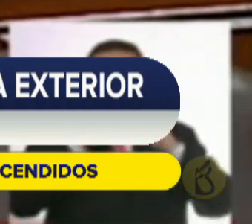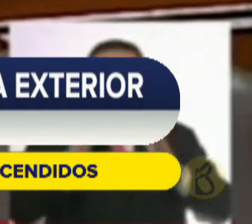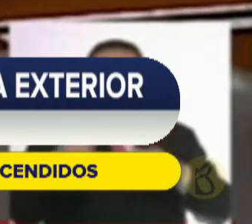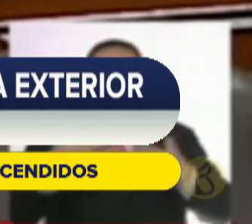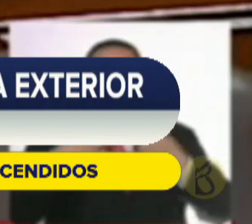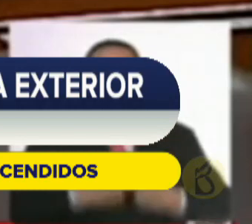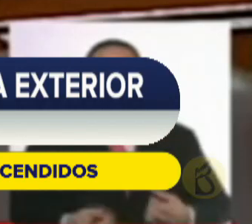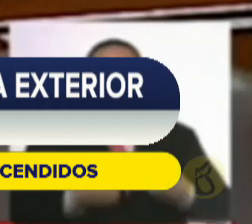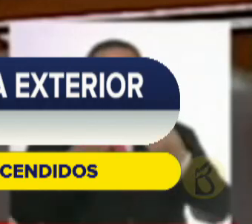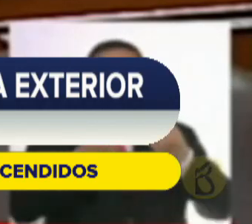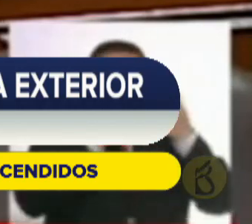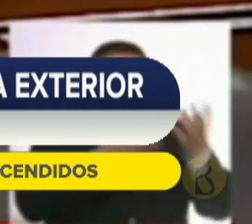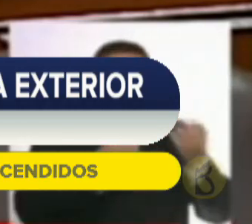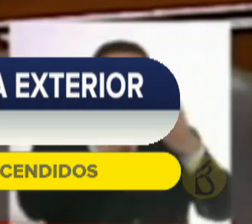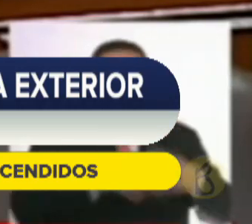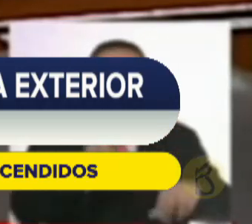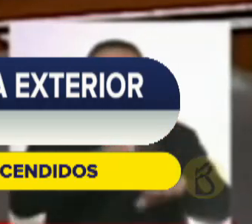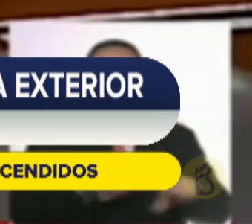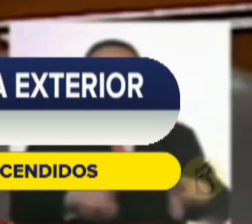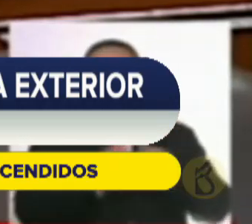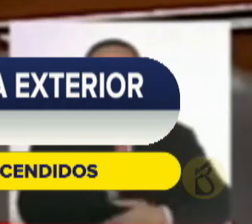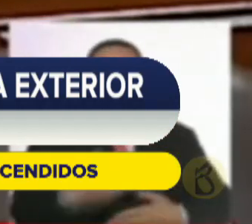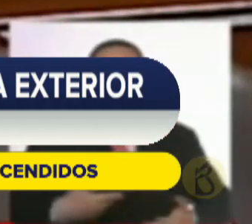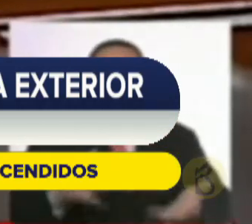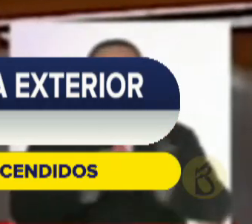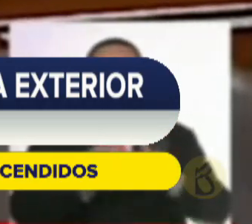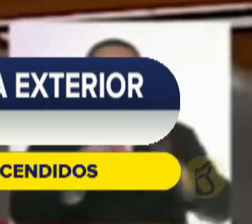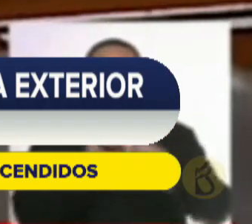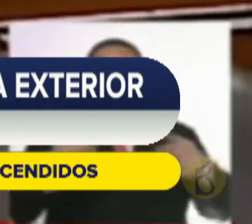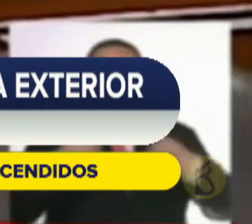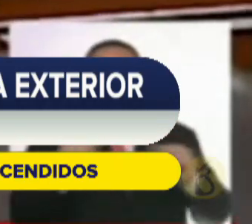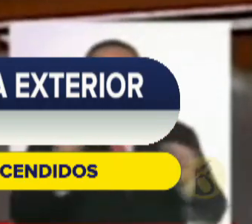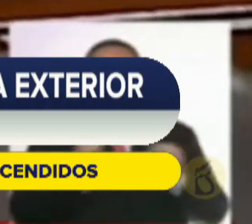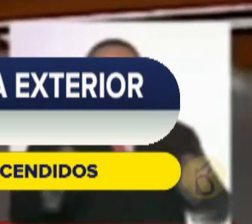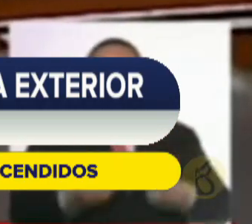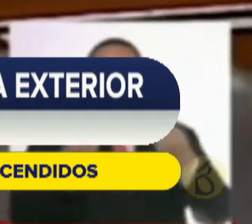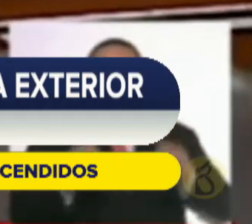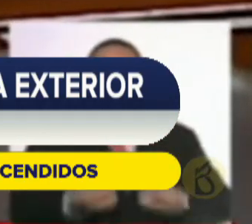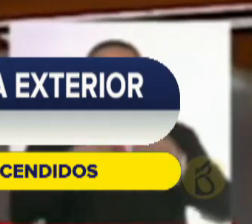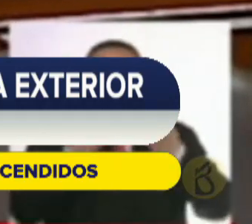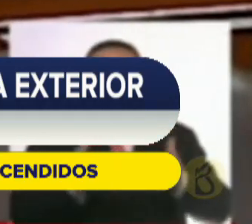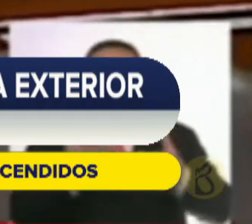Y segundo, acostumbrémonos a trabajar solos. Solos hemos estado los peruanos siempre.